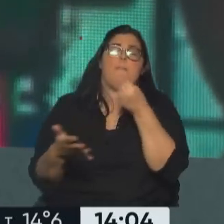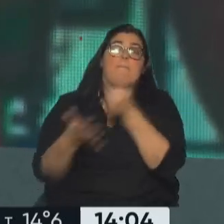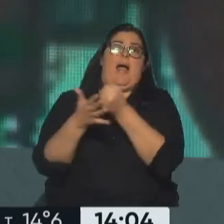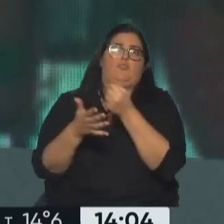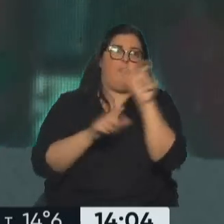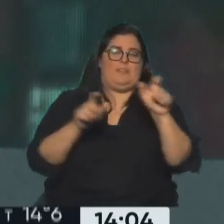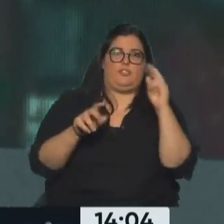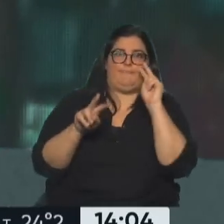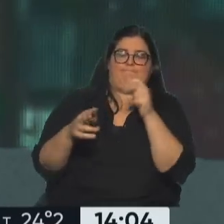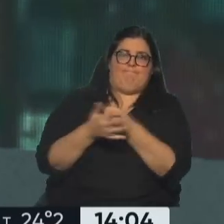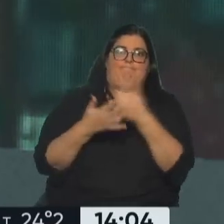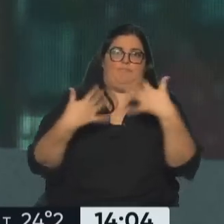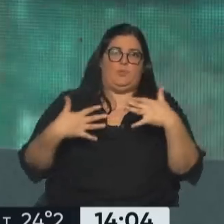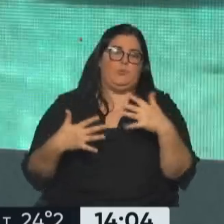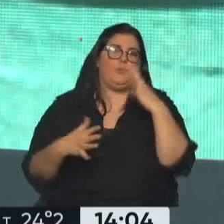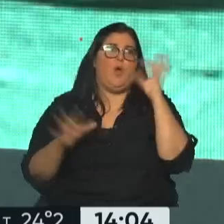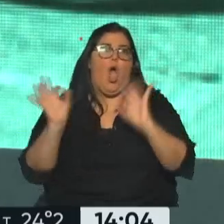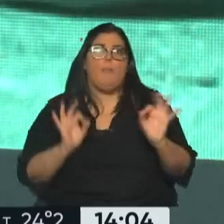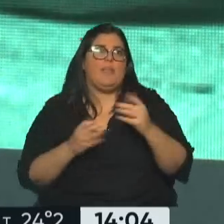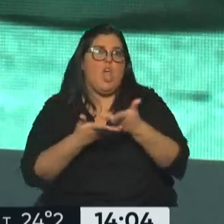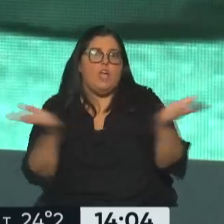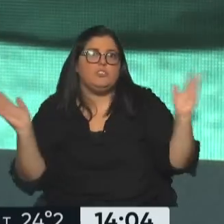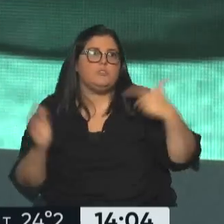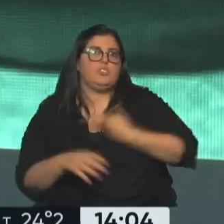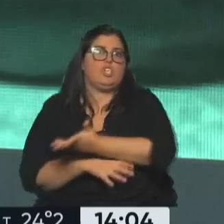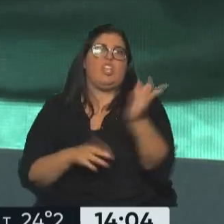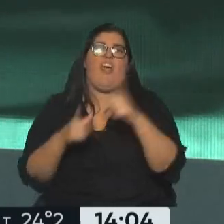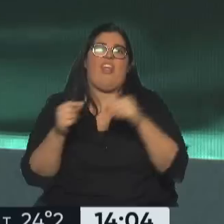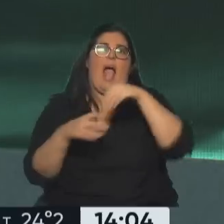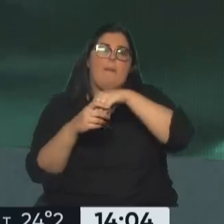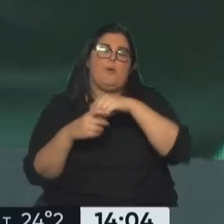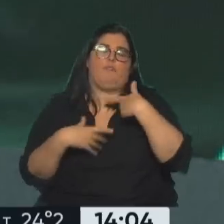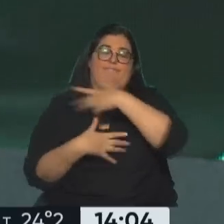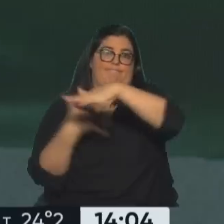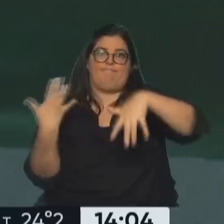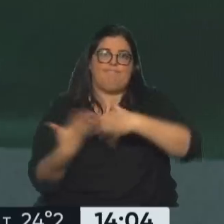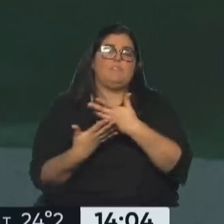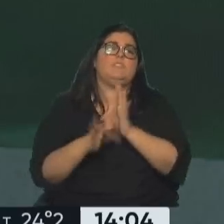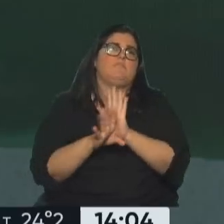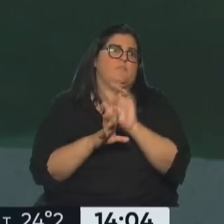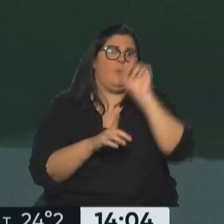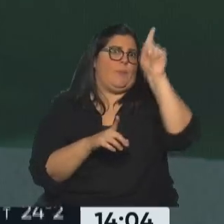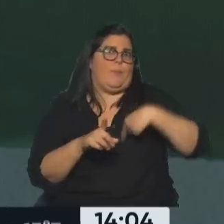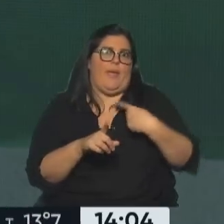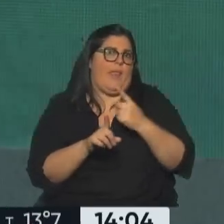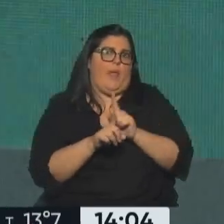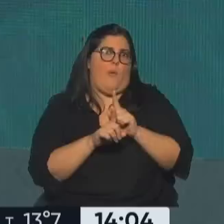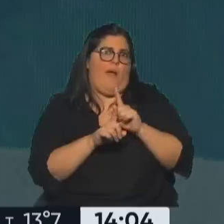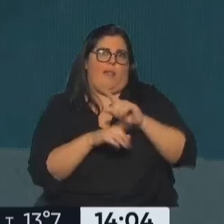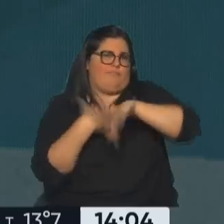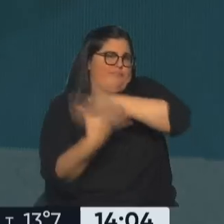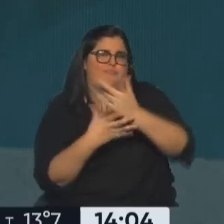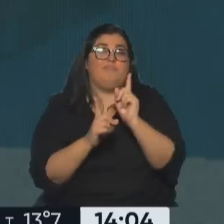opinión pública y de lo que generó en la sociedad japonesa, esto va a generar una crisis al interior del